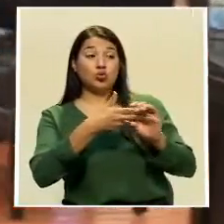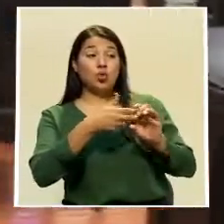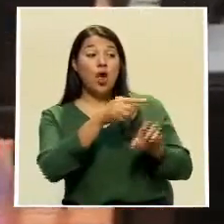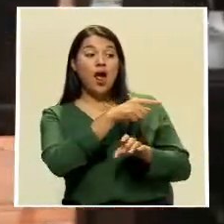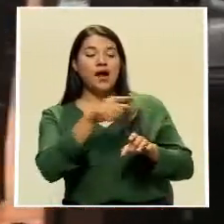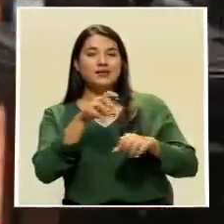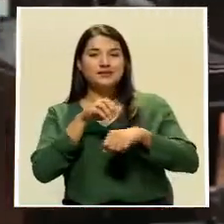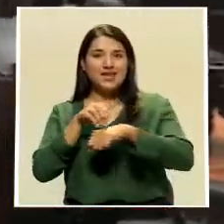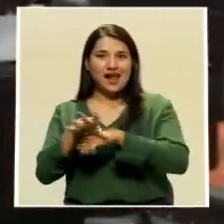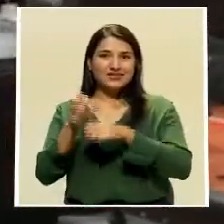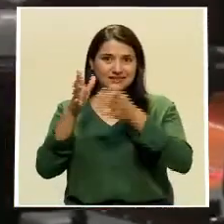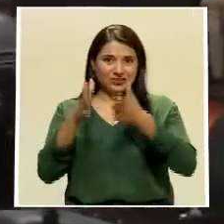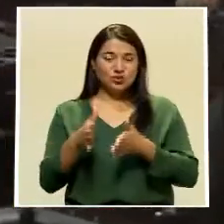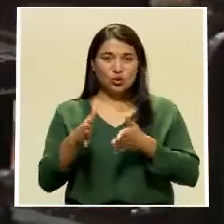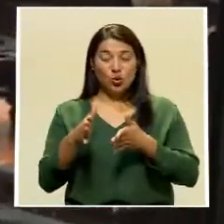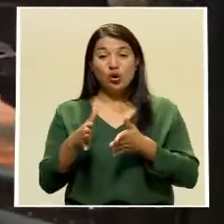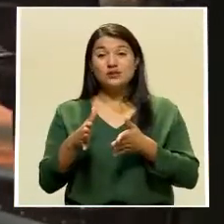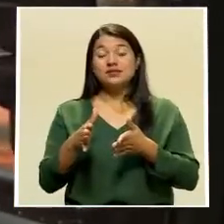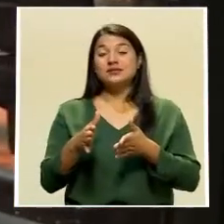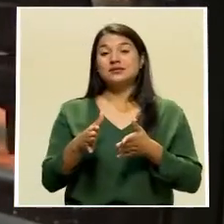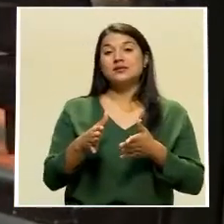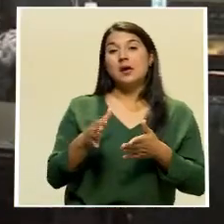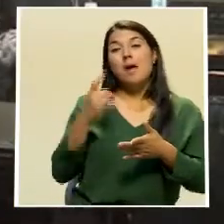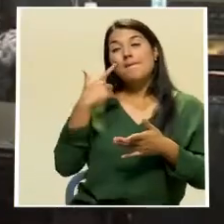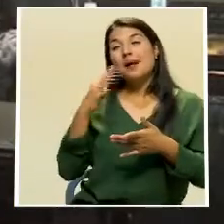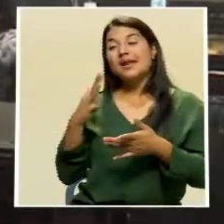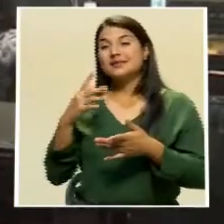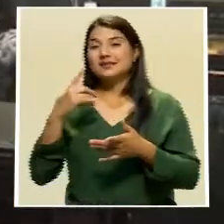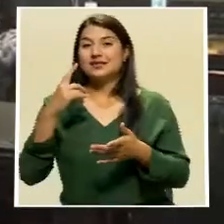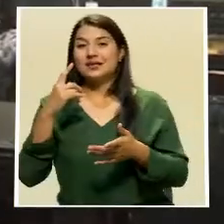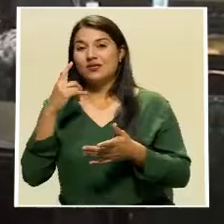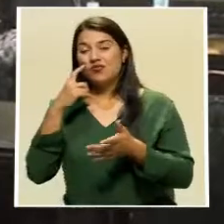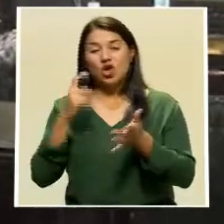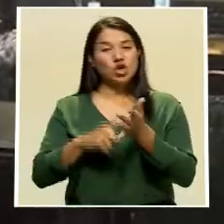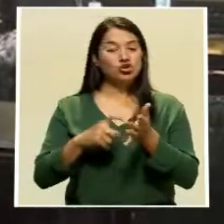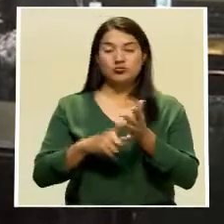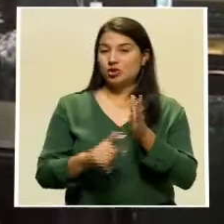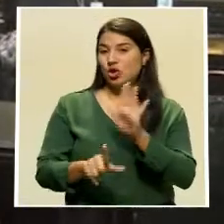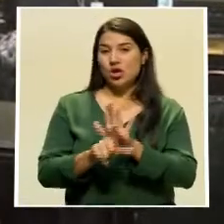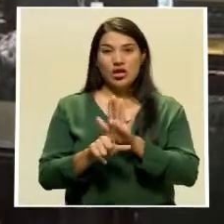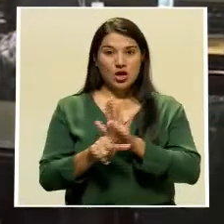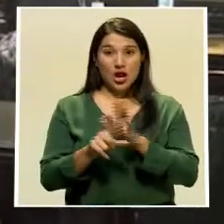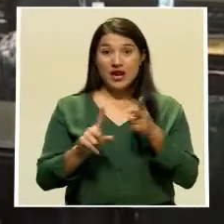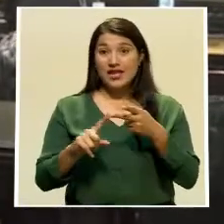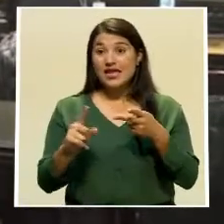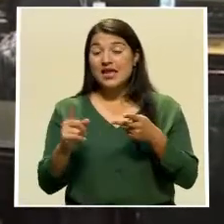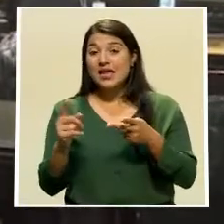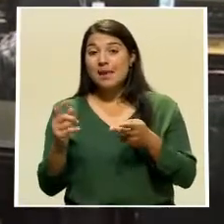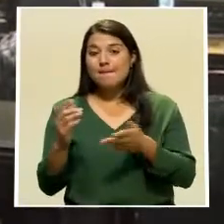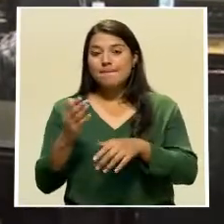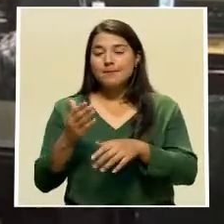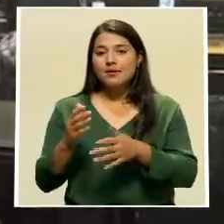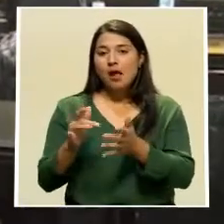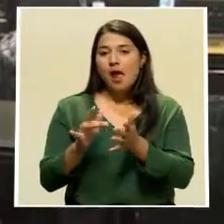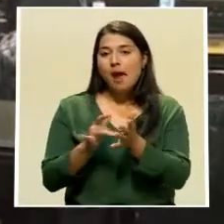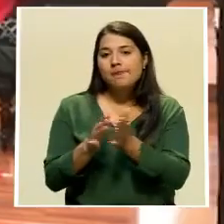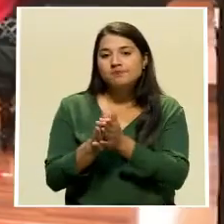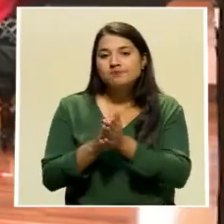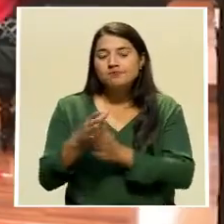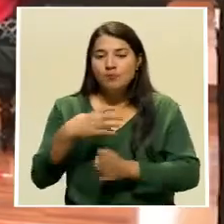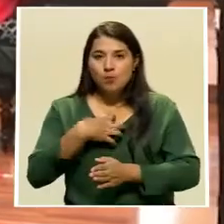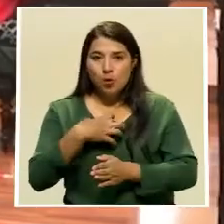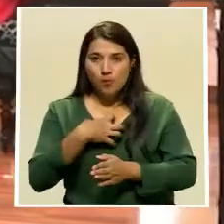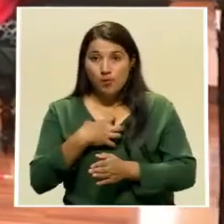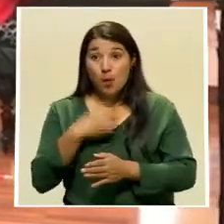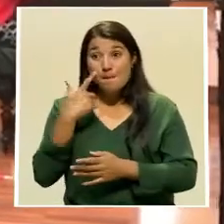de enriquecimiento ilícito y reconocimiento ilegal de beneficios laborales. De acuerdo con la denuncia, el diputado ha prestado dicha tarjeta